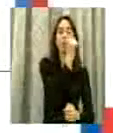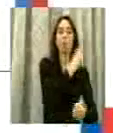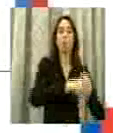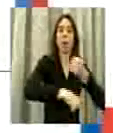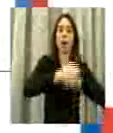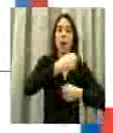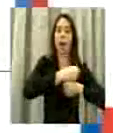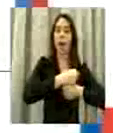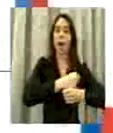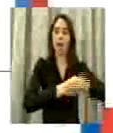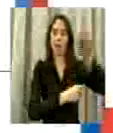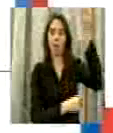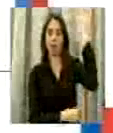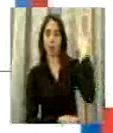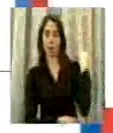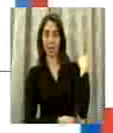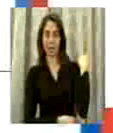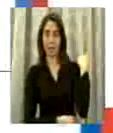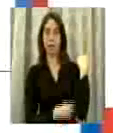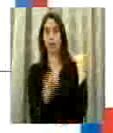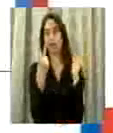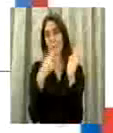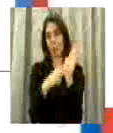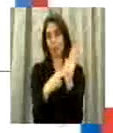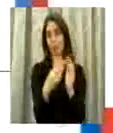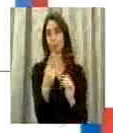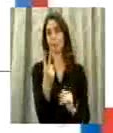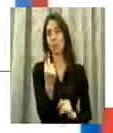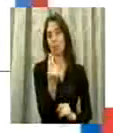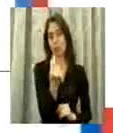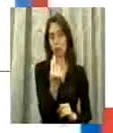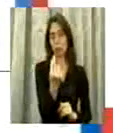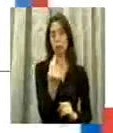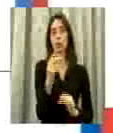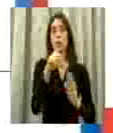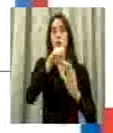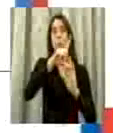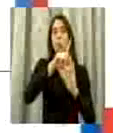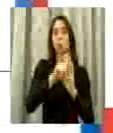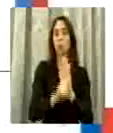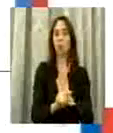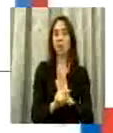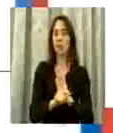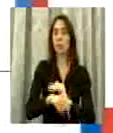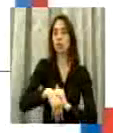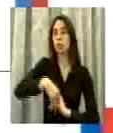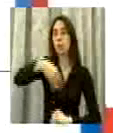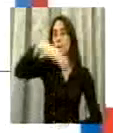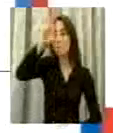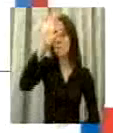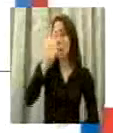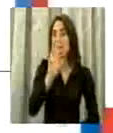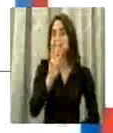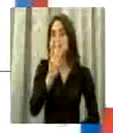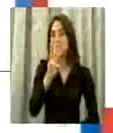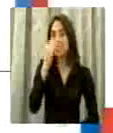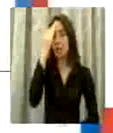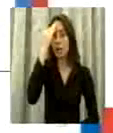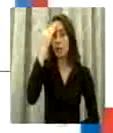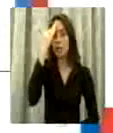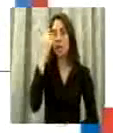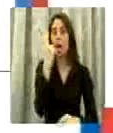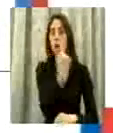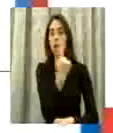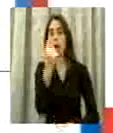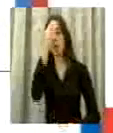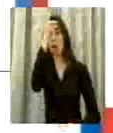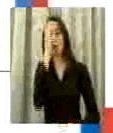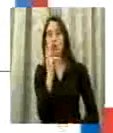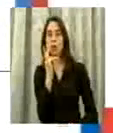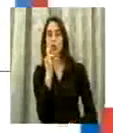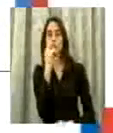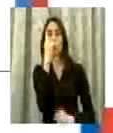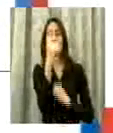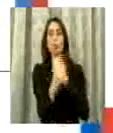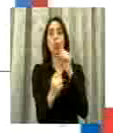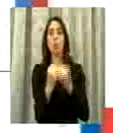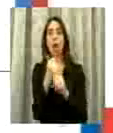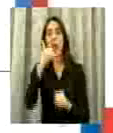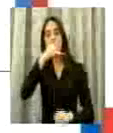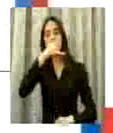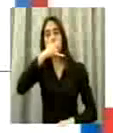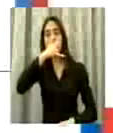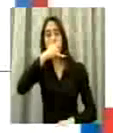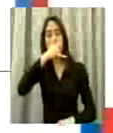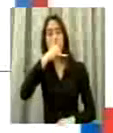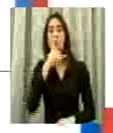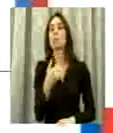año pasado, de 2012, habíamos reducido en más de 3 días por funcionario año. Pero yo les quiero